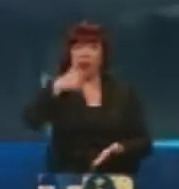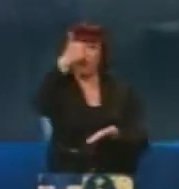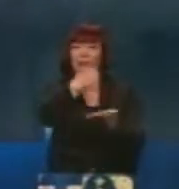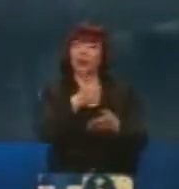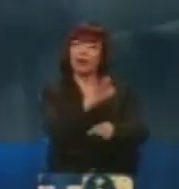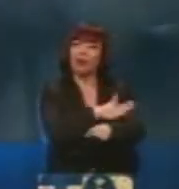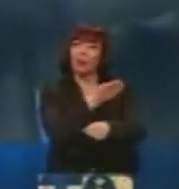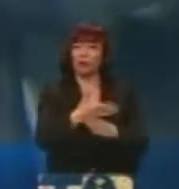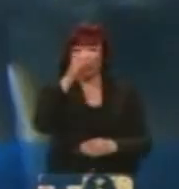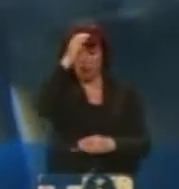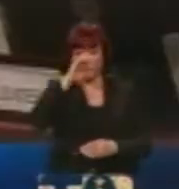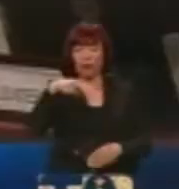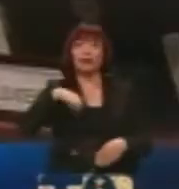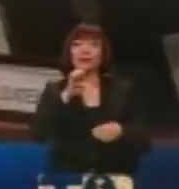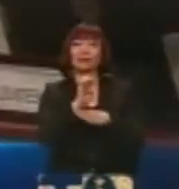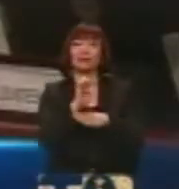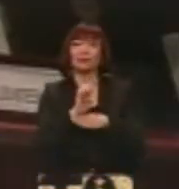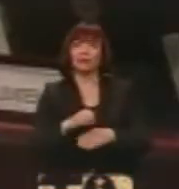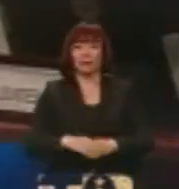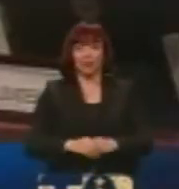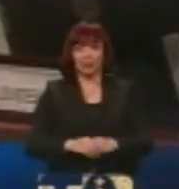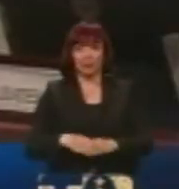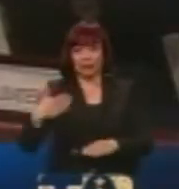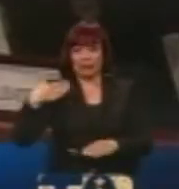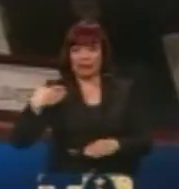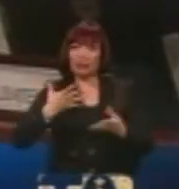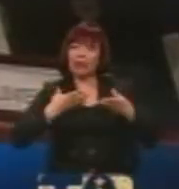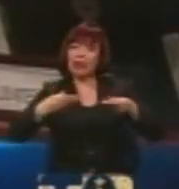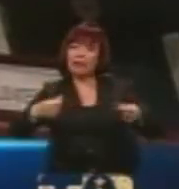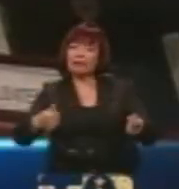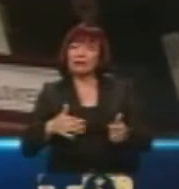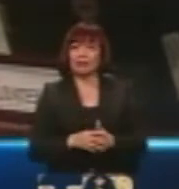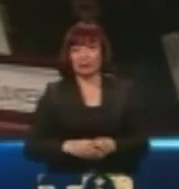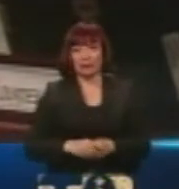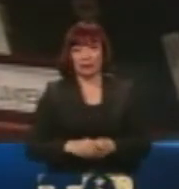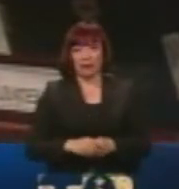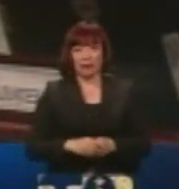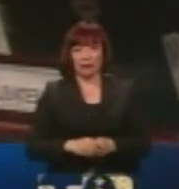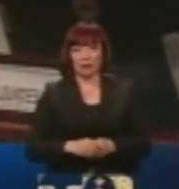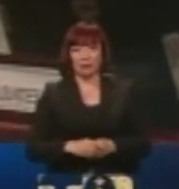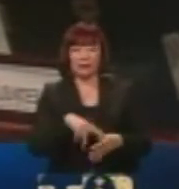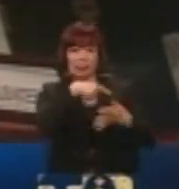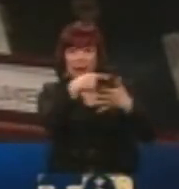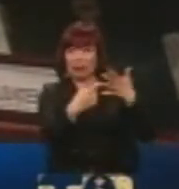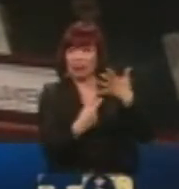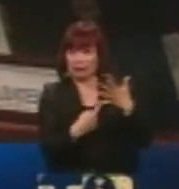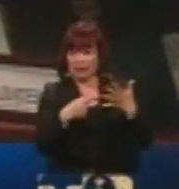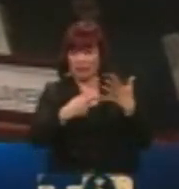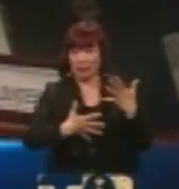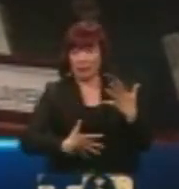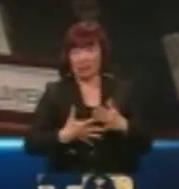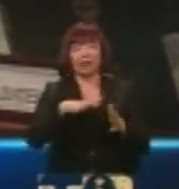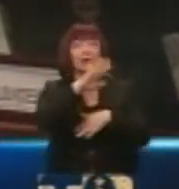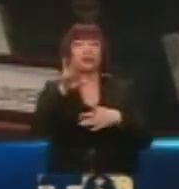musical y cultural del país. Tiene toda esa calidad, esa característica de hacer día a día la